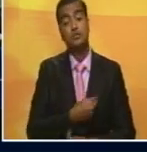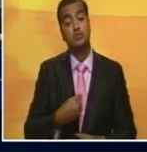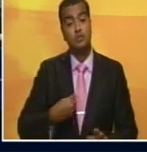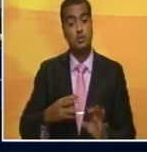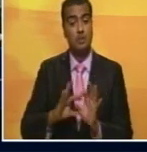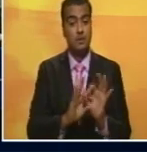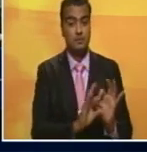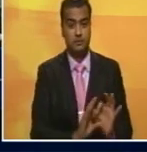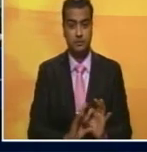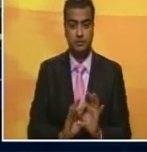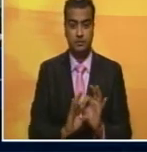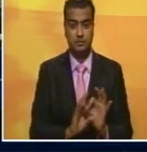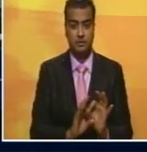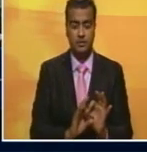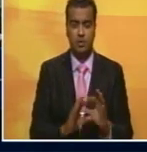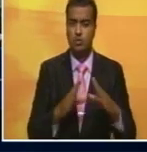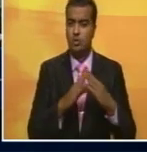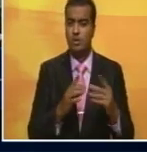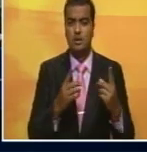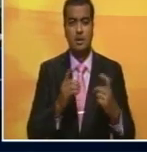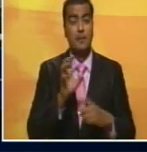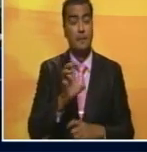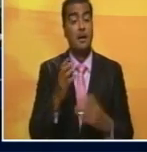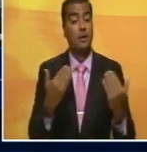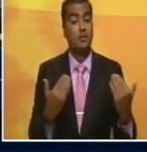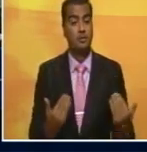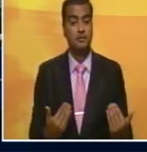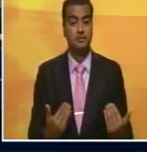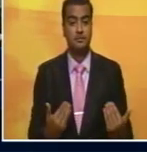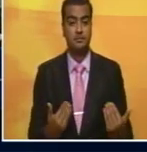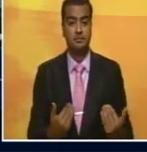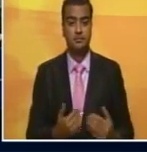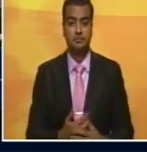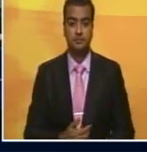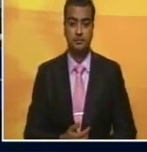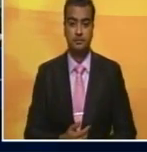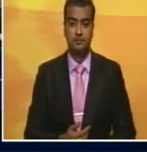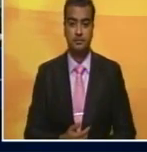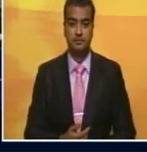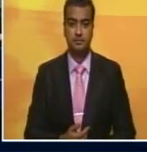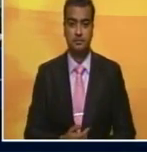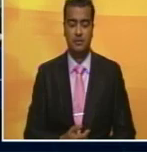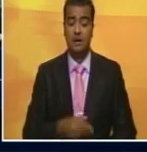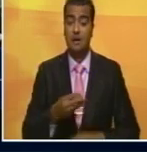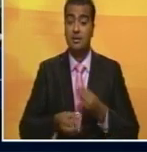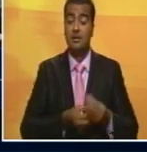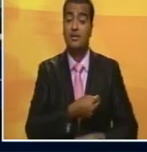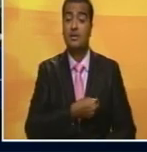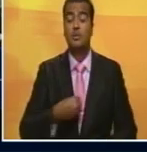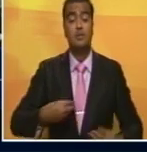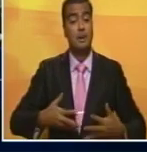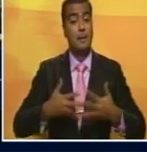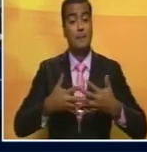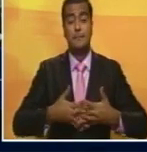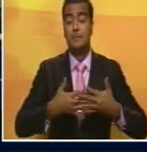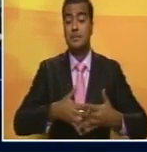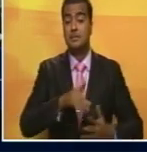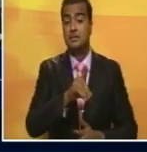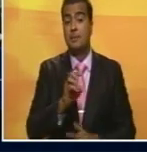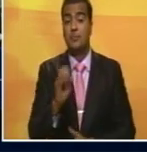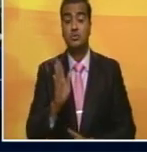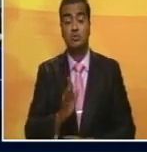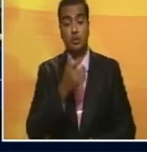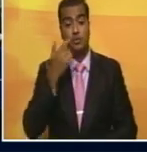incorporemos a lo que necesita el país actualmente, que es activar nuestras empresas 100%,